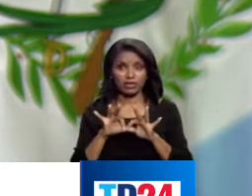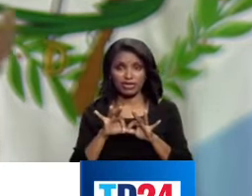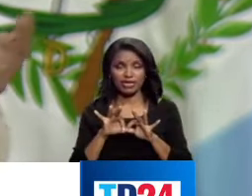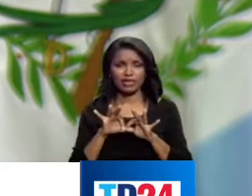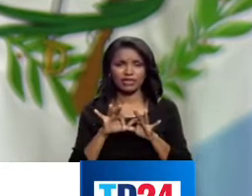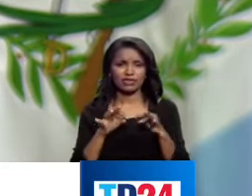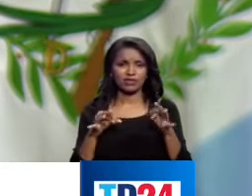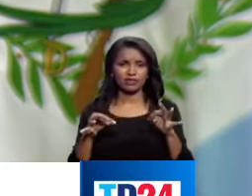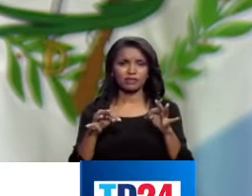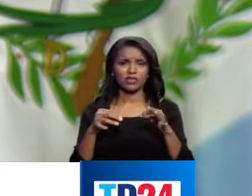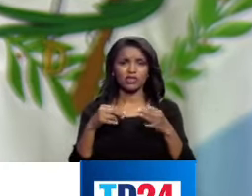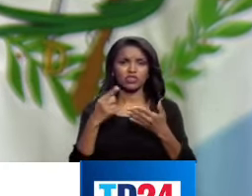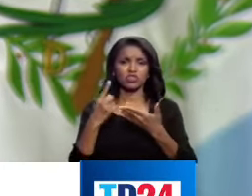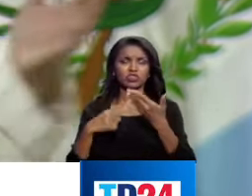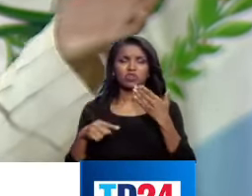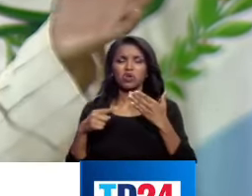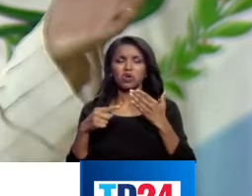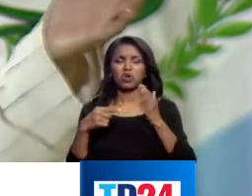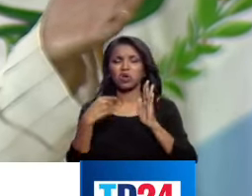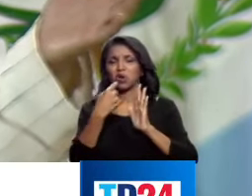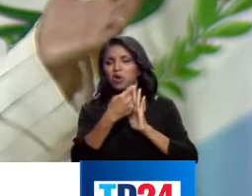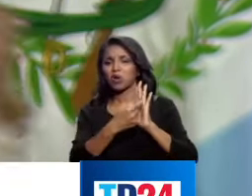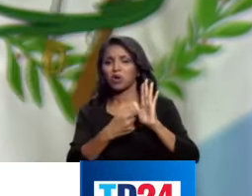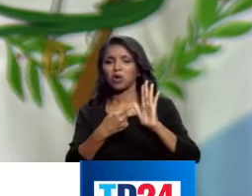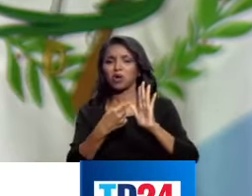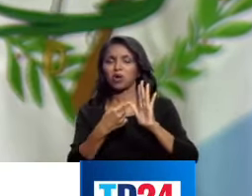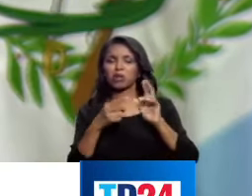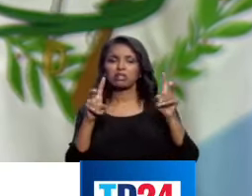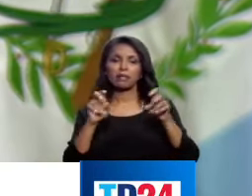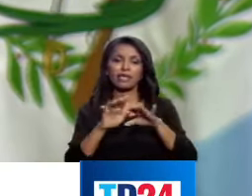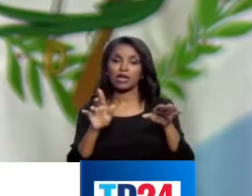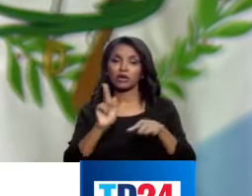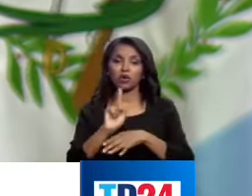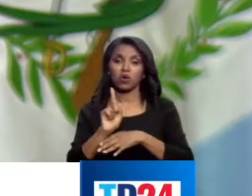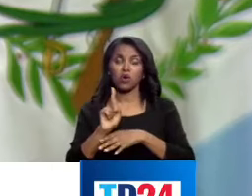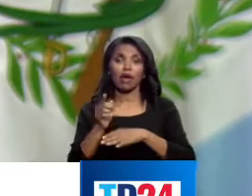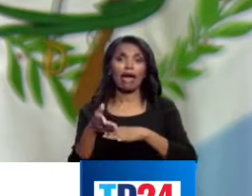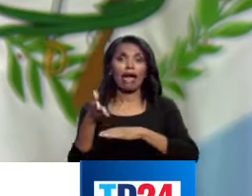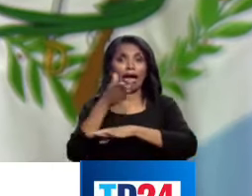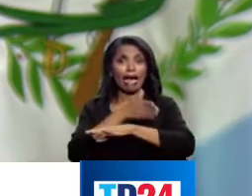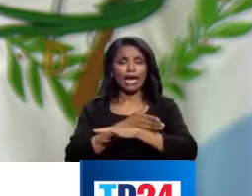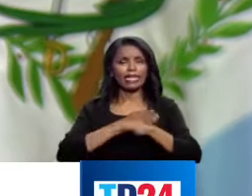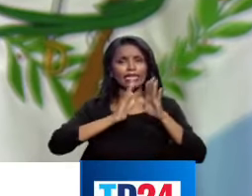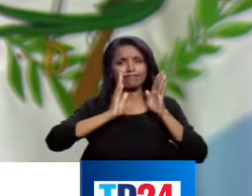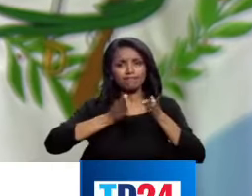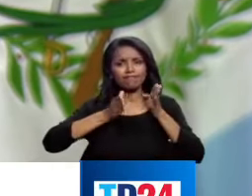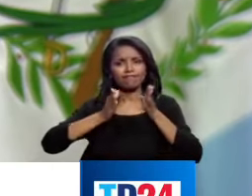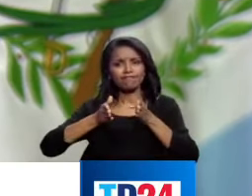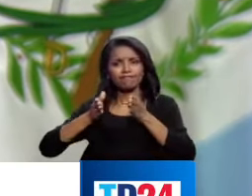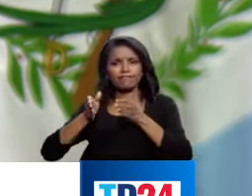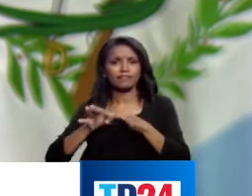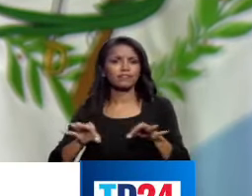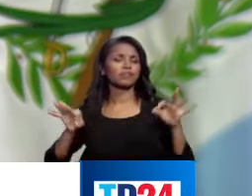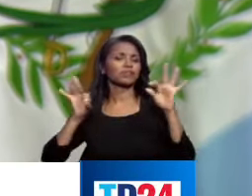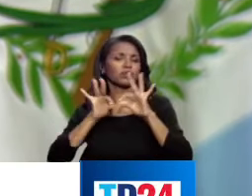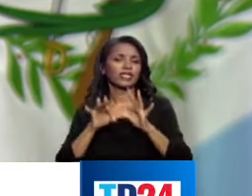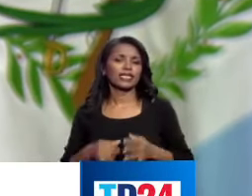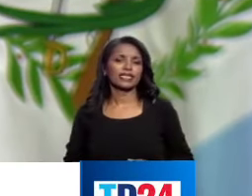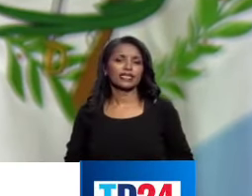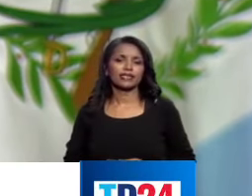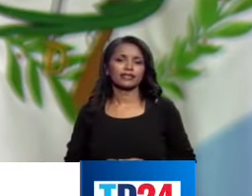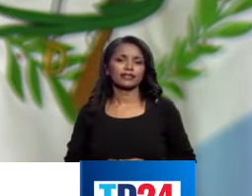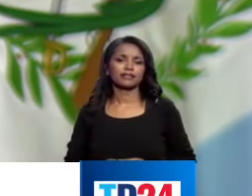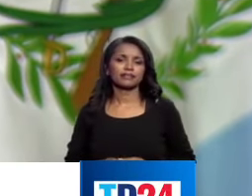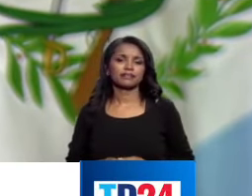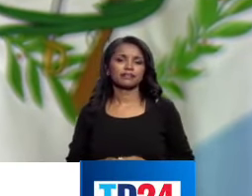eslogan, tenemos que planificar. Aquí se han hecho planteamientos sin una visión de país. Tenemos